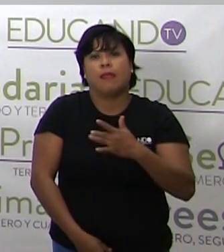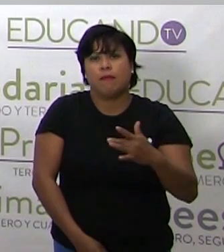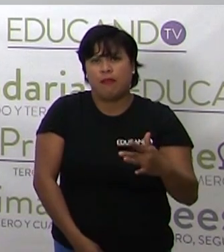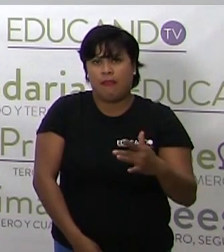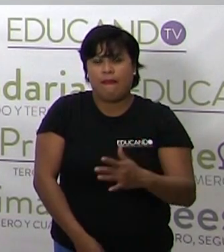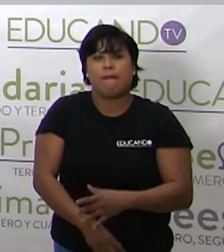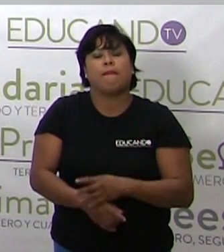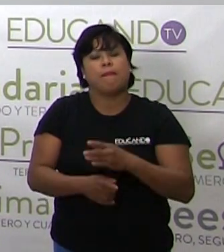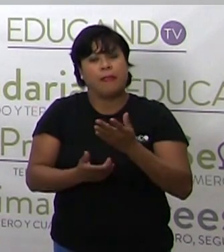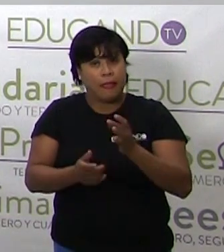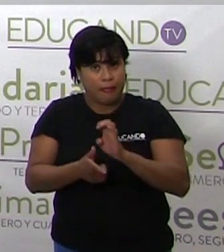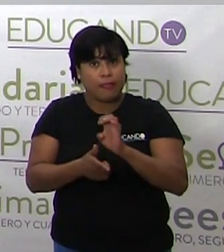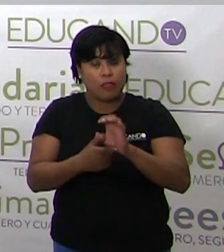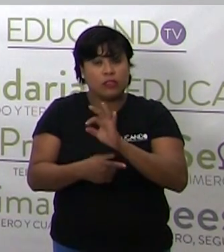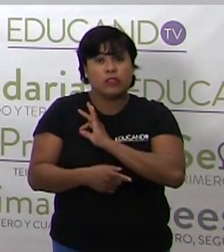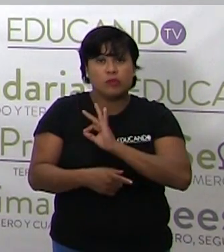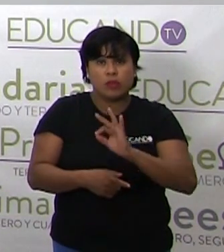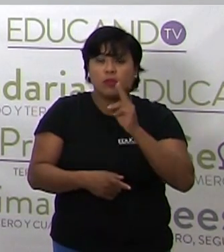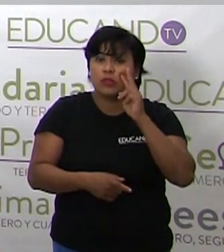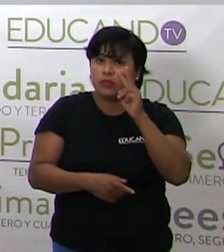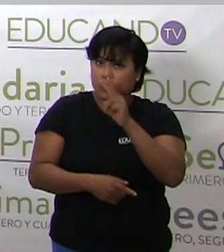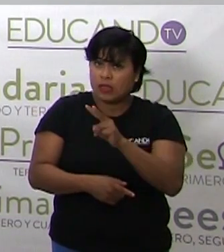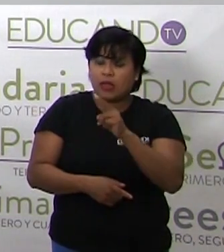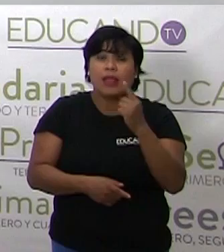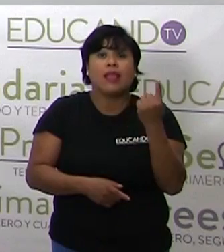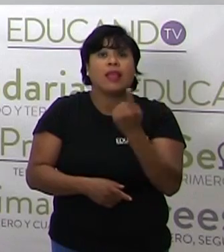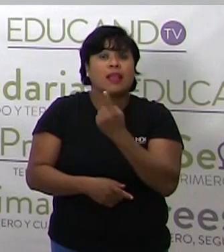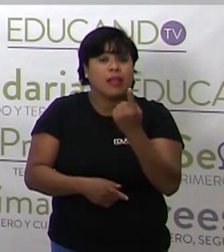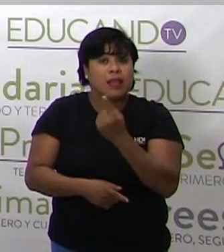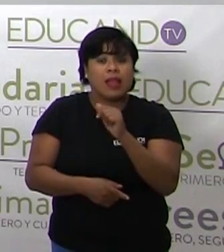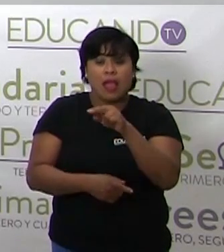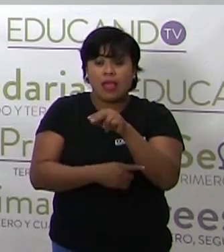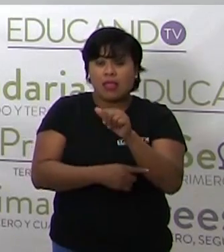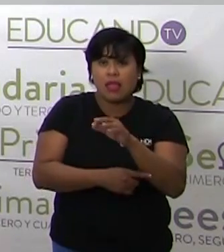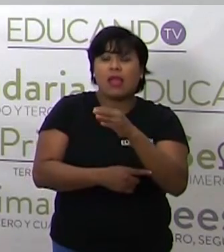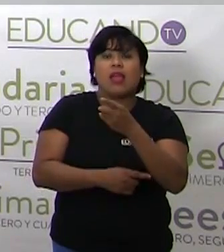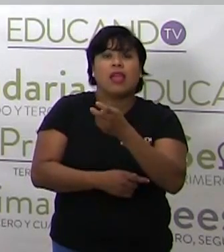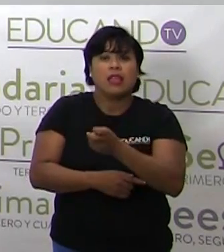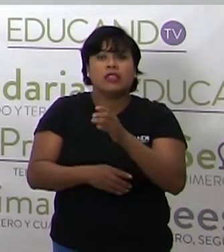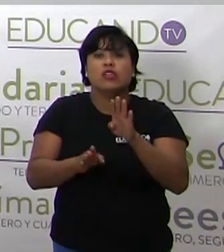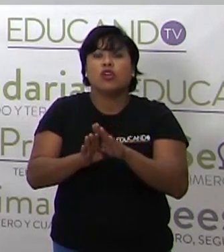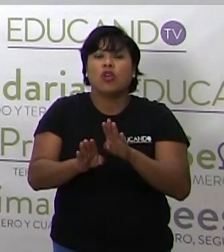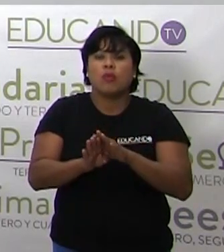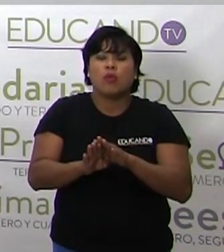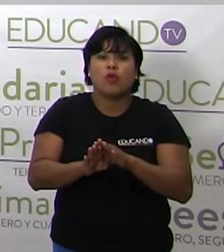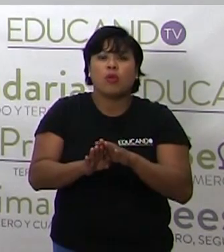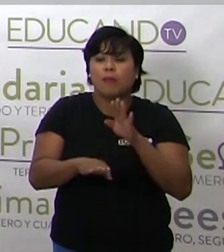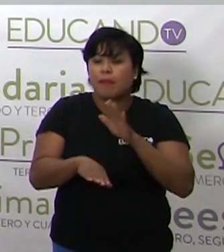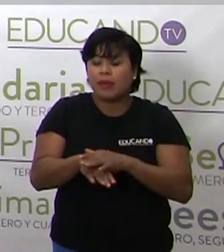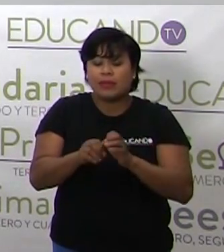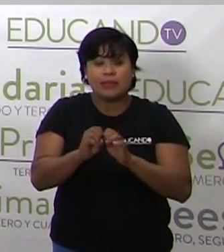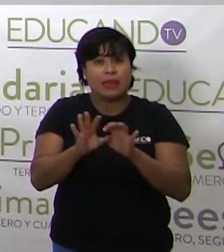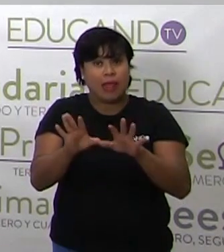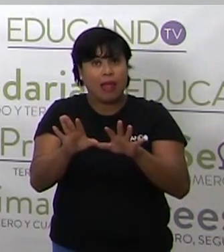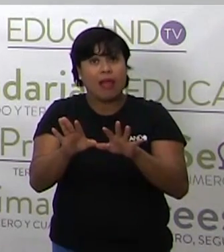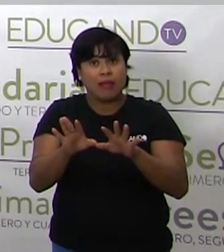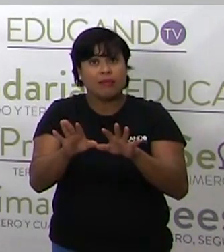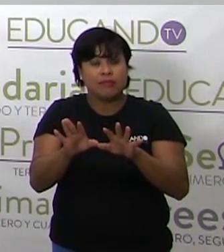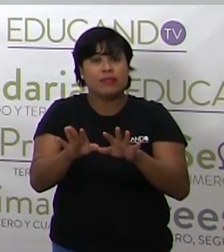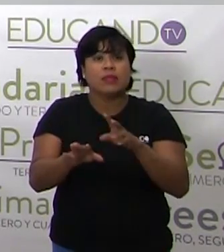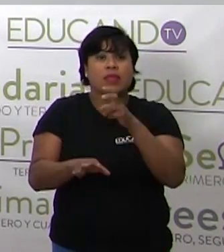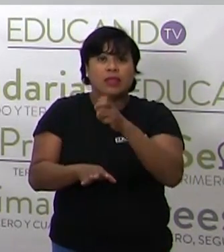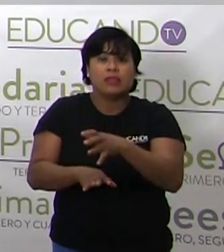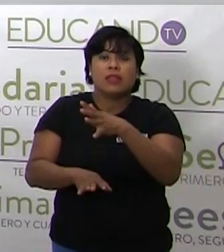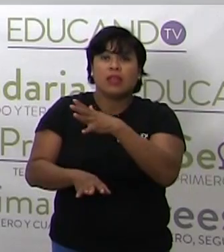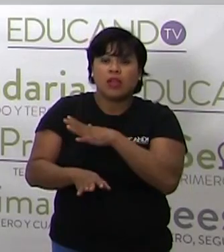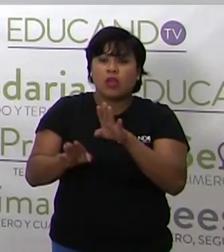enamorada. Entonces podemos ver que Ana, de manera muy clara, explícita,